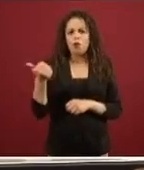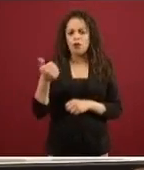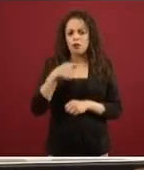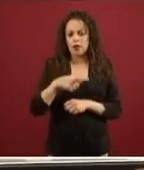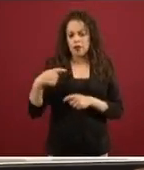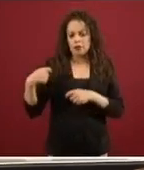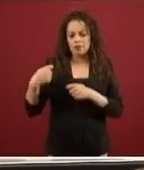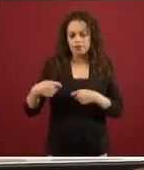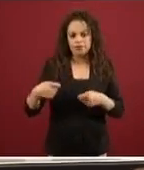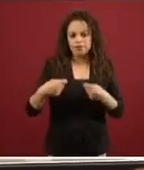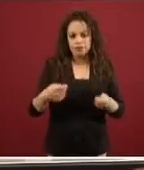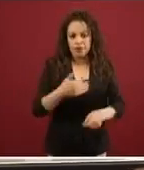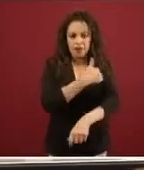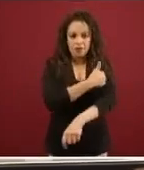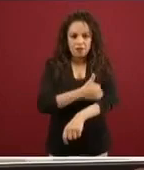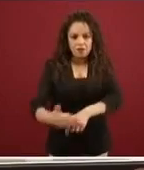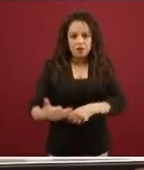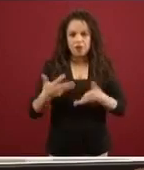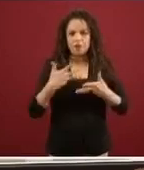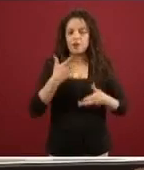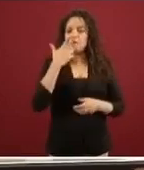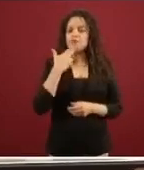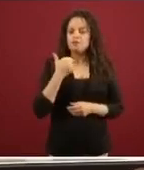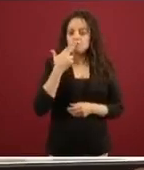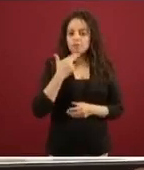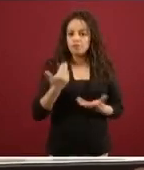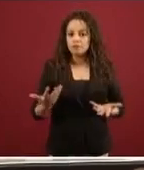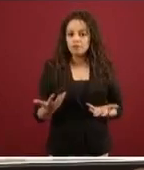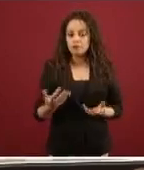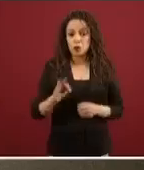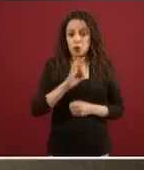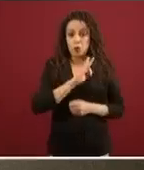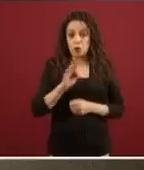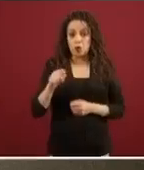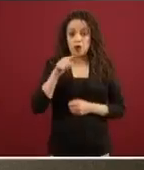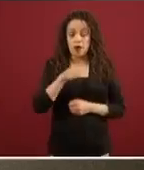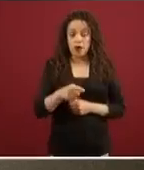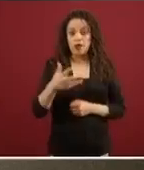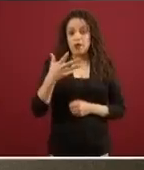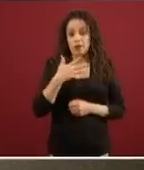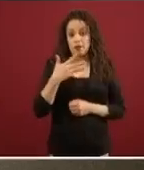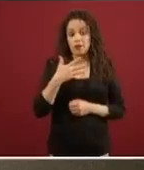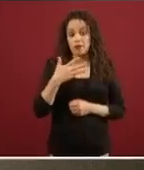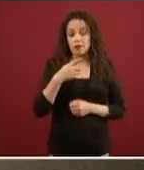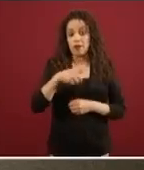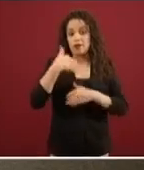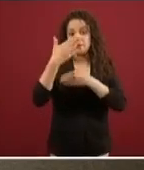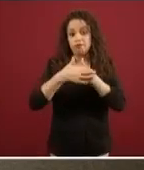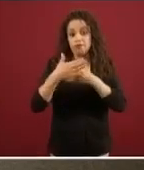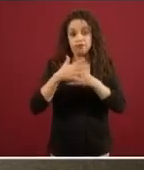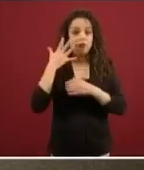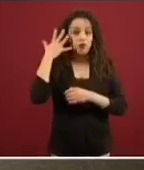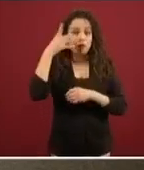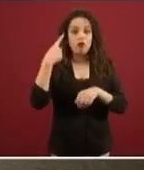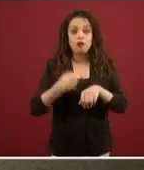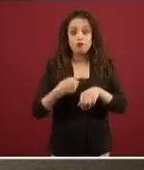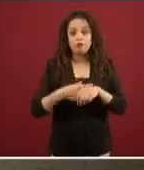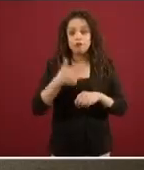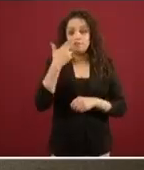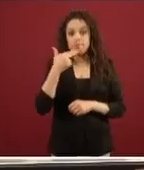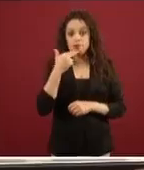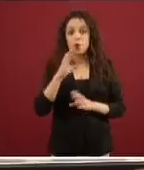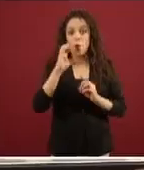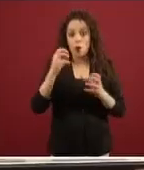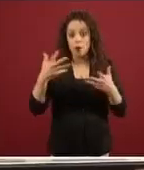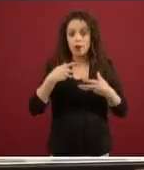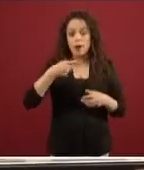familiares de diabetes y tiene por lo tanto el riesgo de padecer diabetes sin saberlo, o cualquiera de las situaciones de salud, es